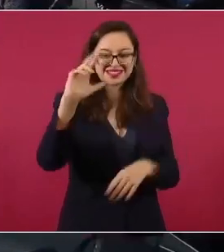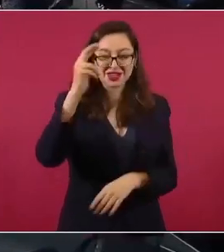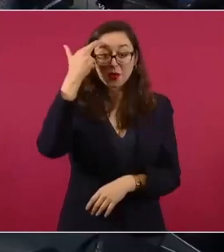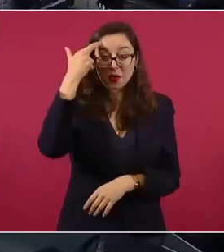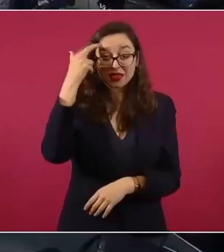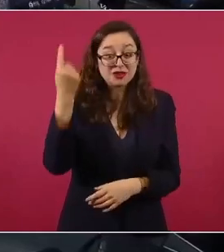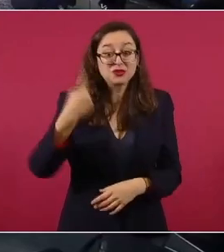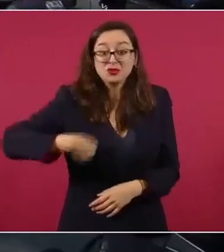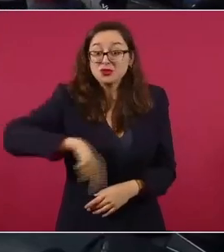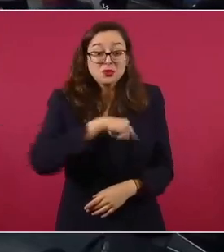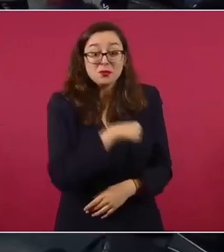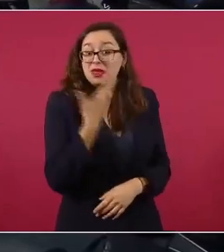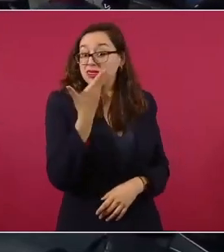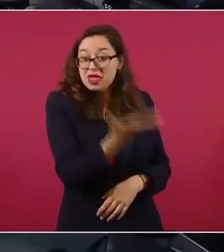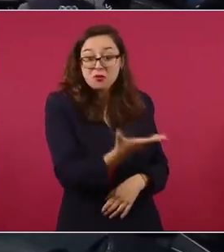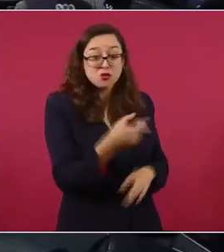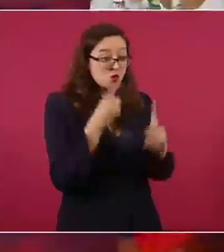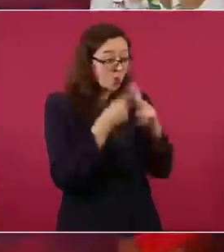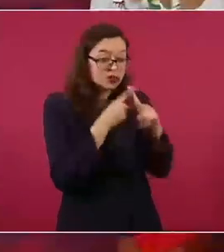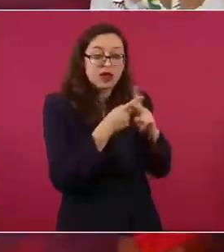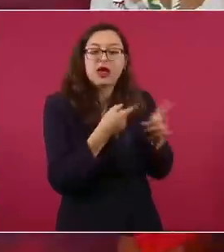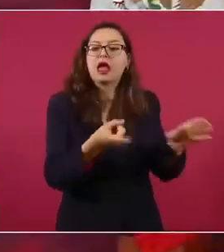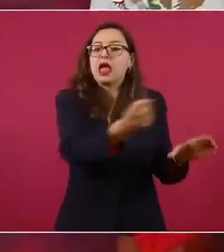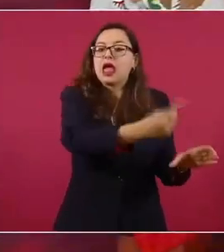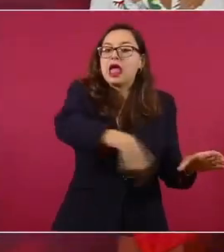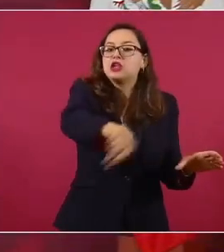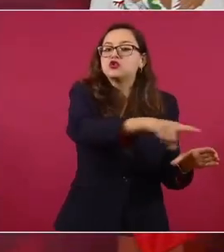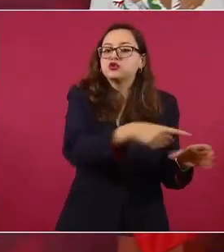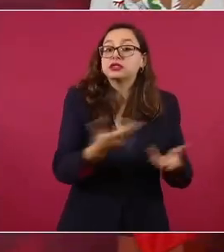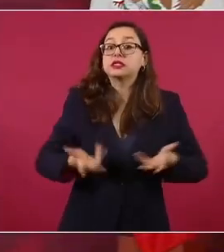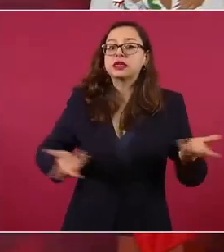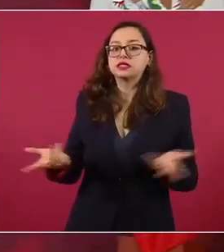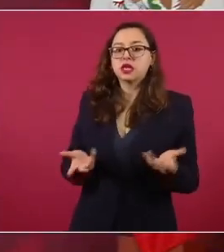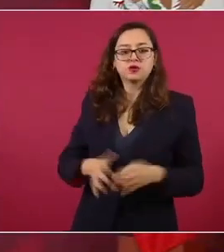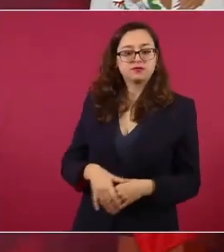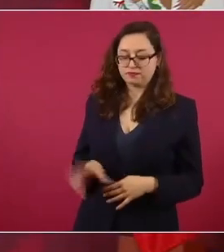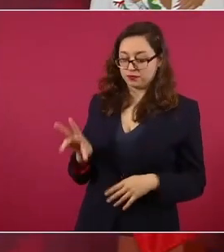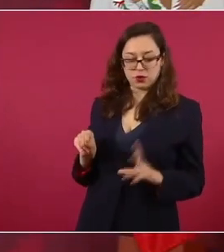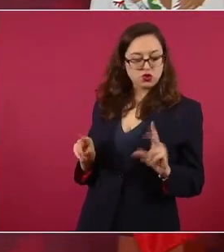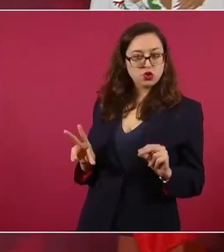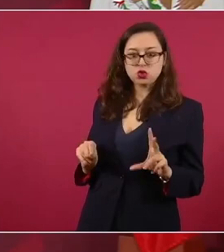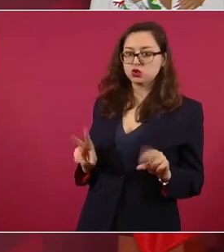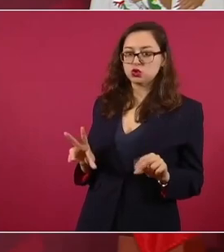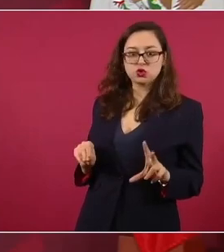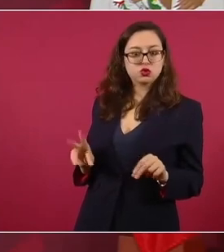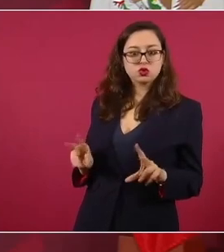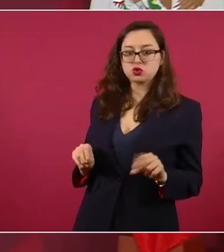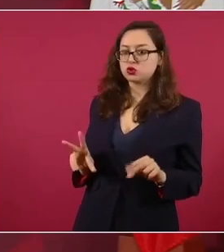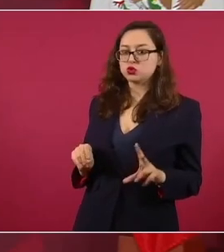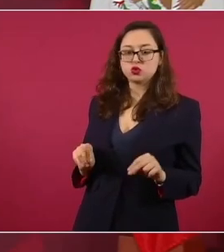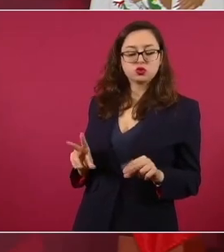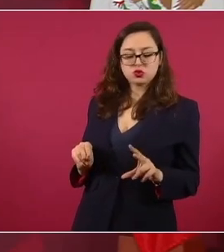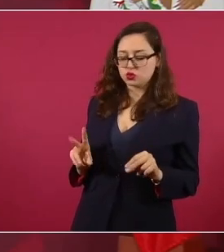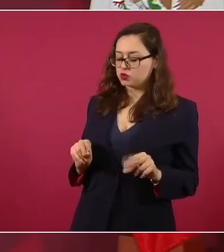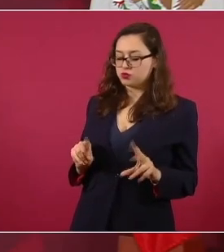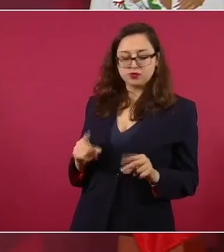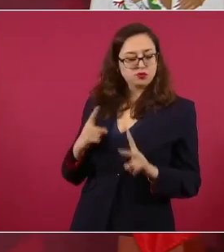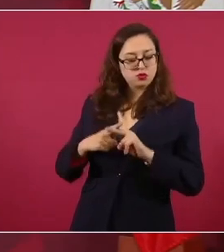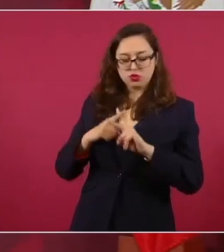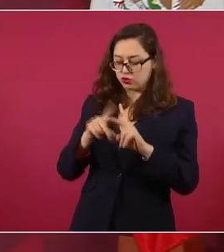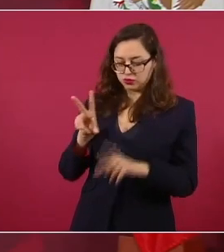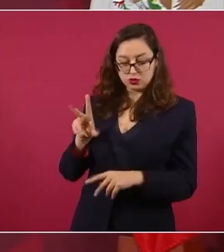Estos mismos se negaron y apoyaron